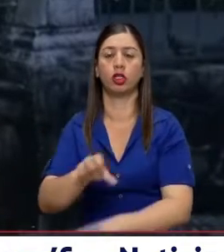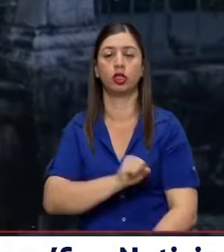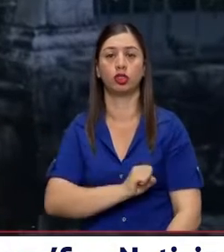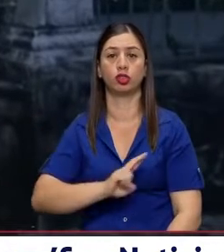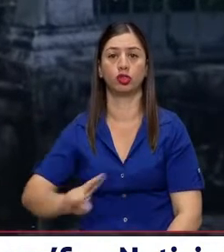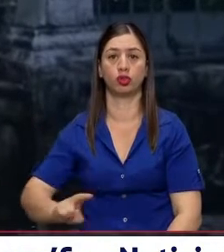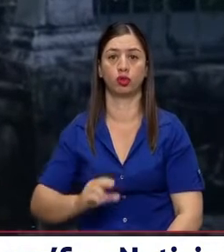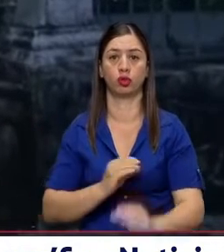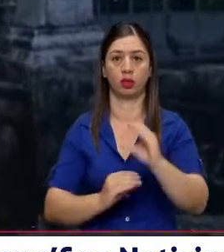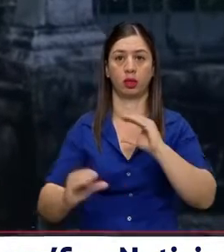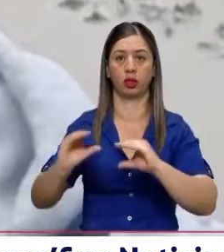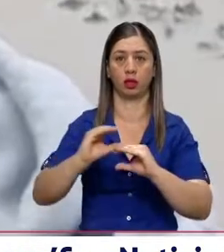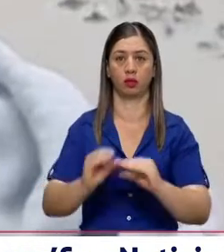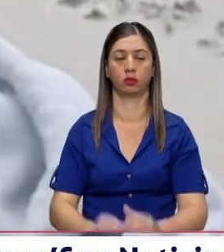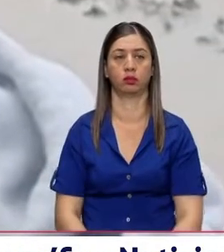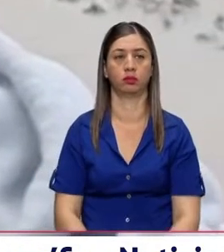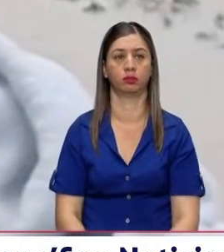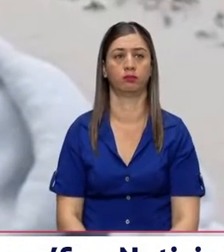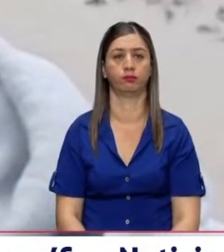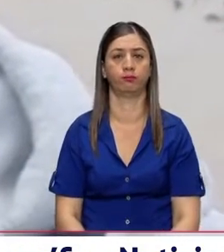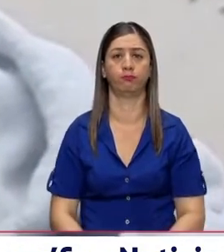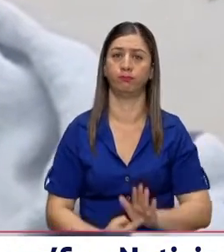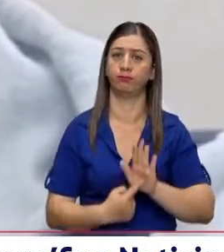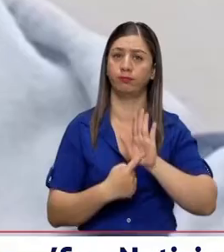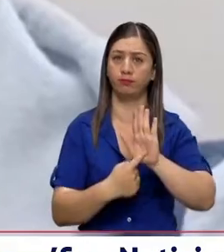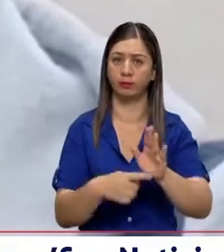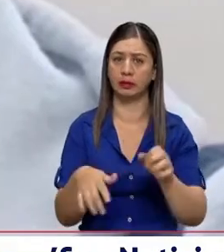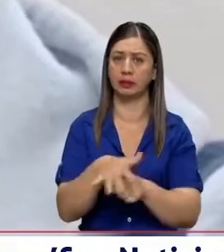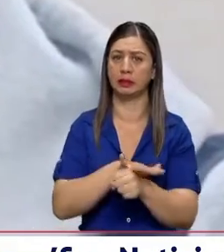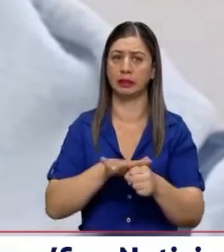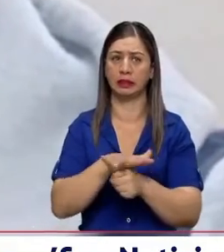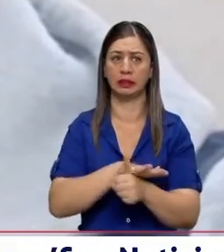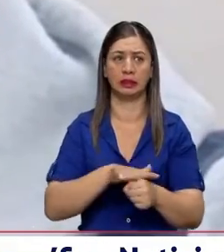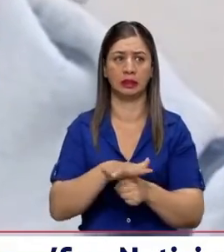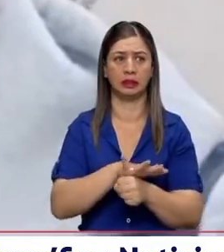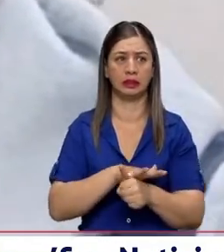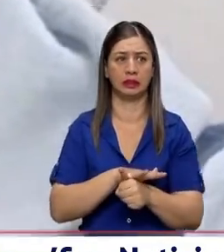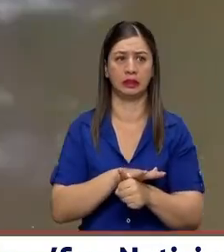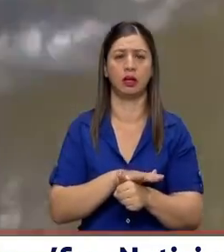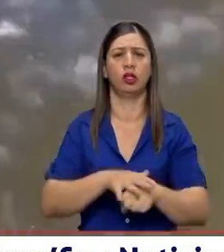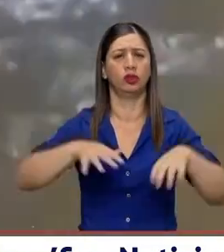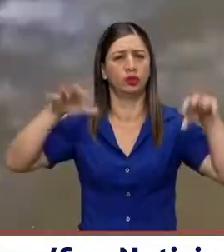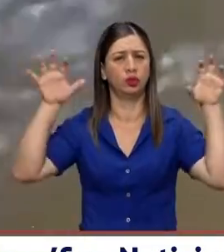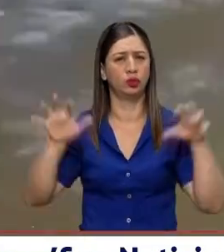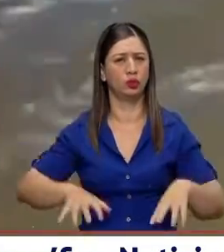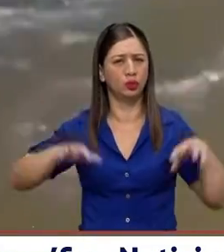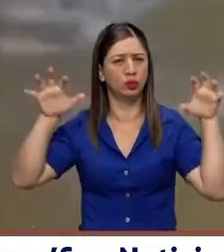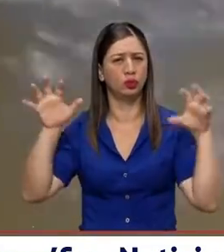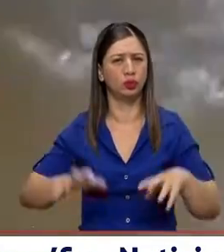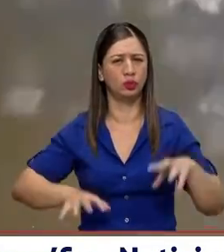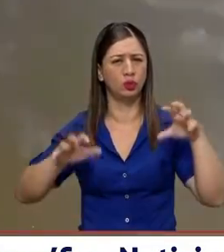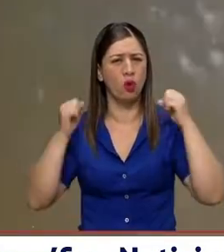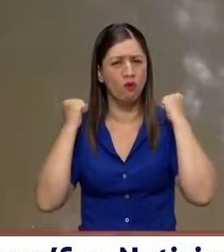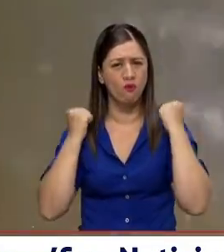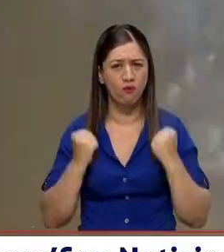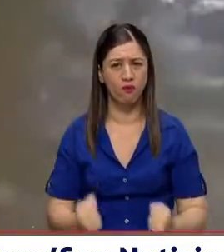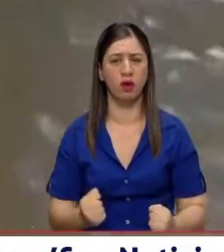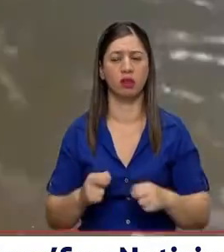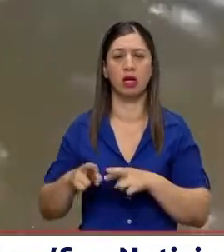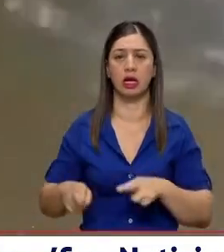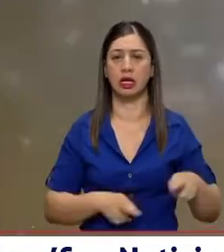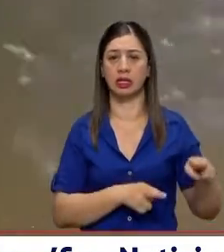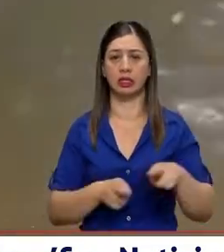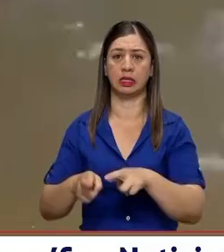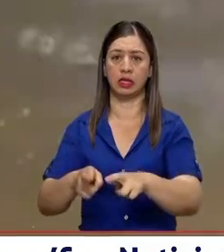departamento del Cauca. Quiero dar a conocer la situación que se está presentando por las fuertes lluvias en el sector del río